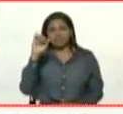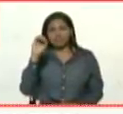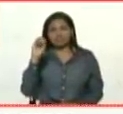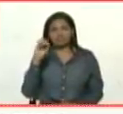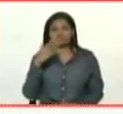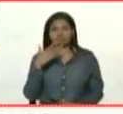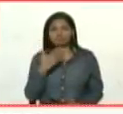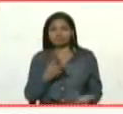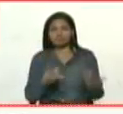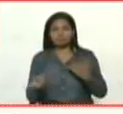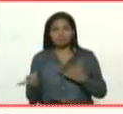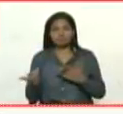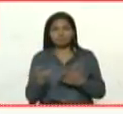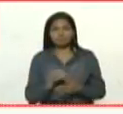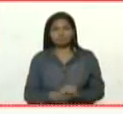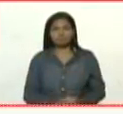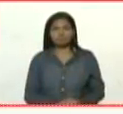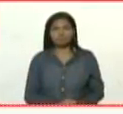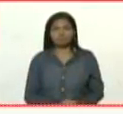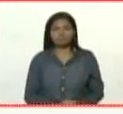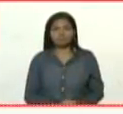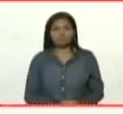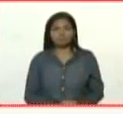José Luis Ramírez, bienvenido.